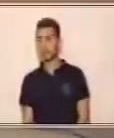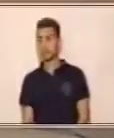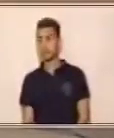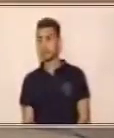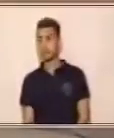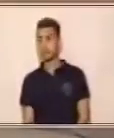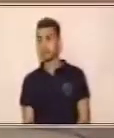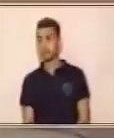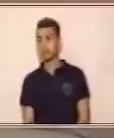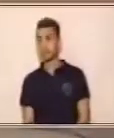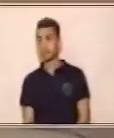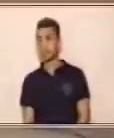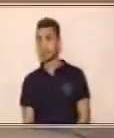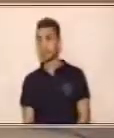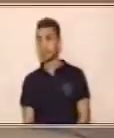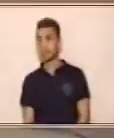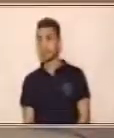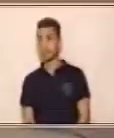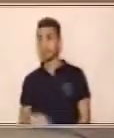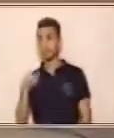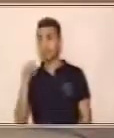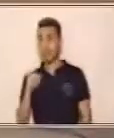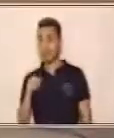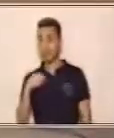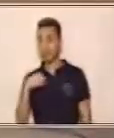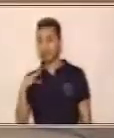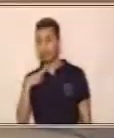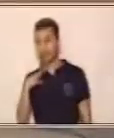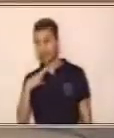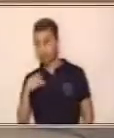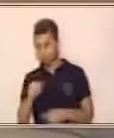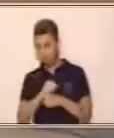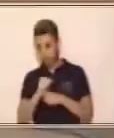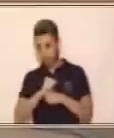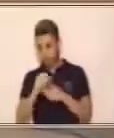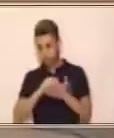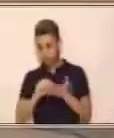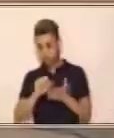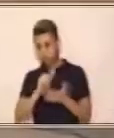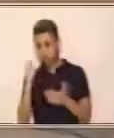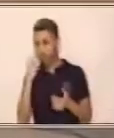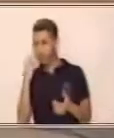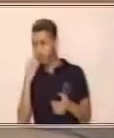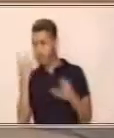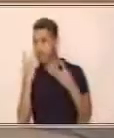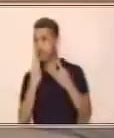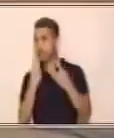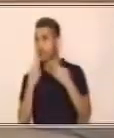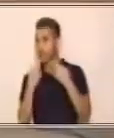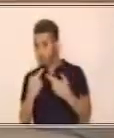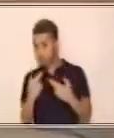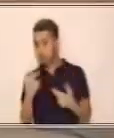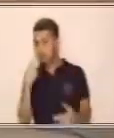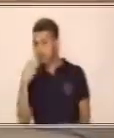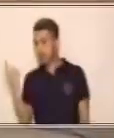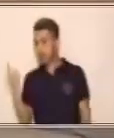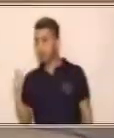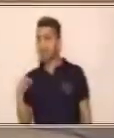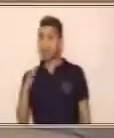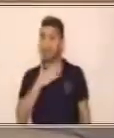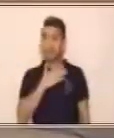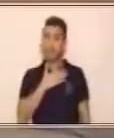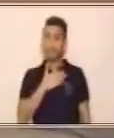entonces tenemos que empezar a buscar la respuesta. Es acá donde, por ser un caso